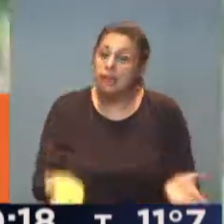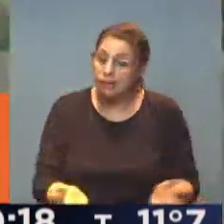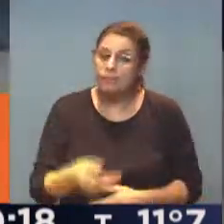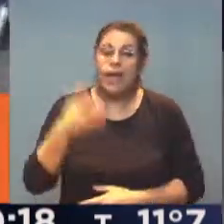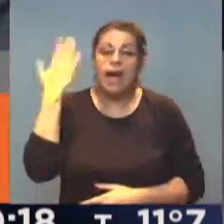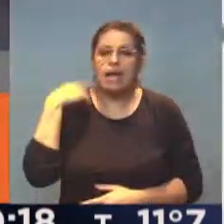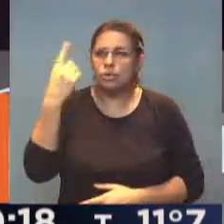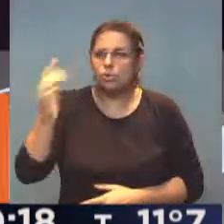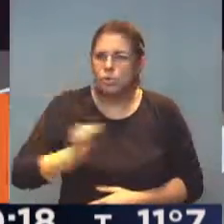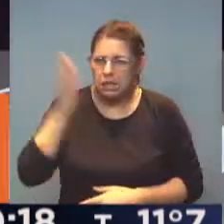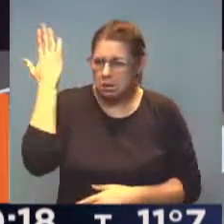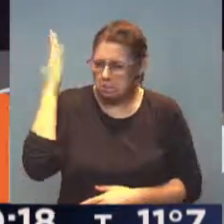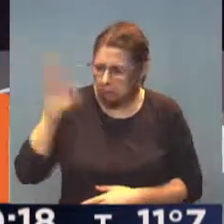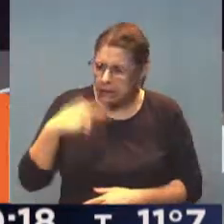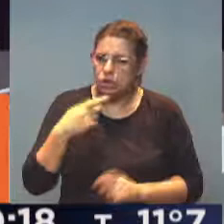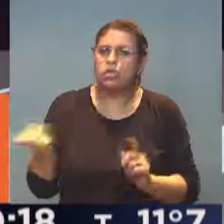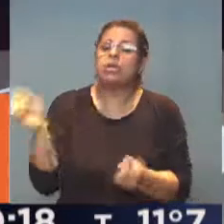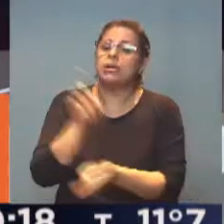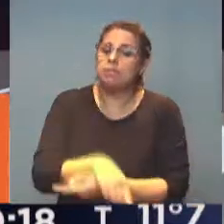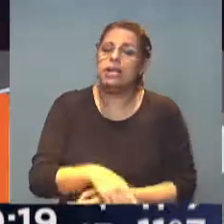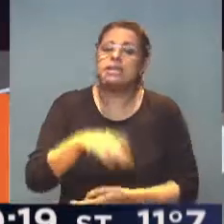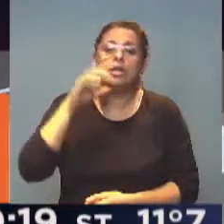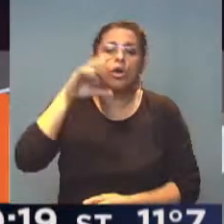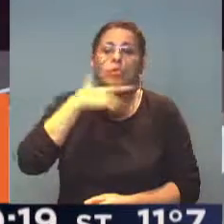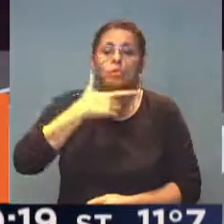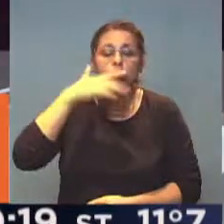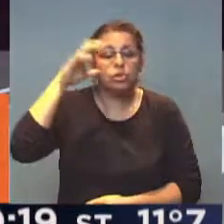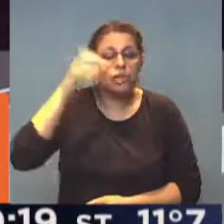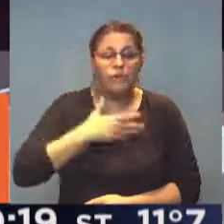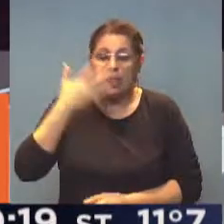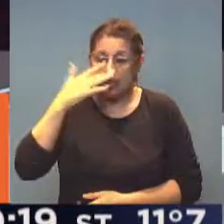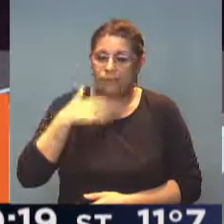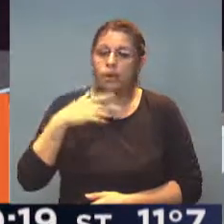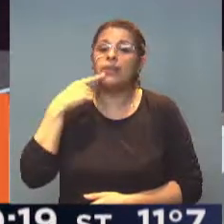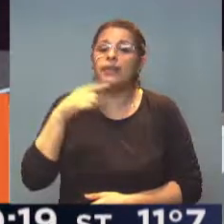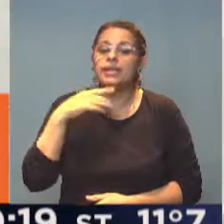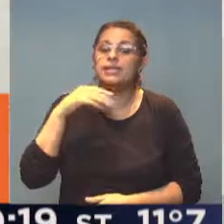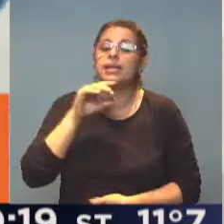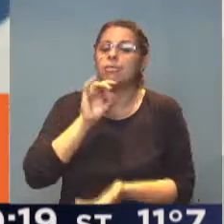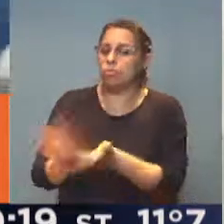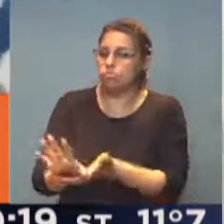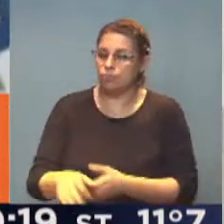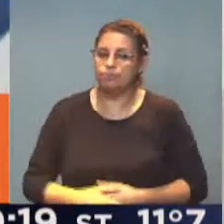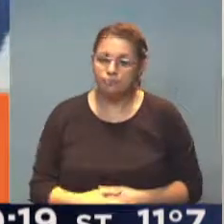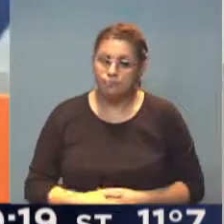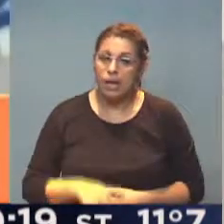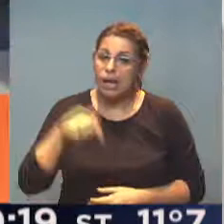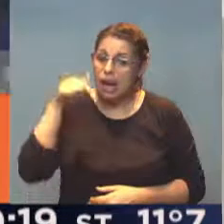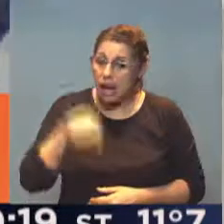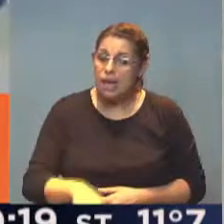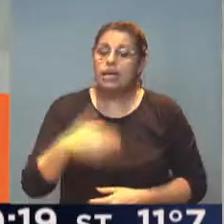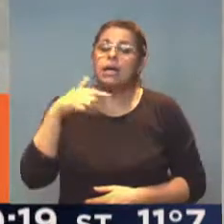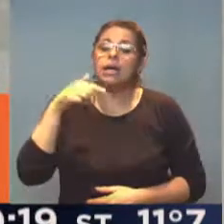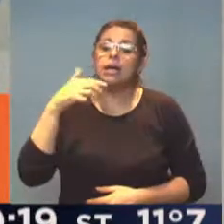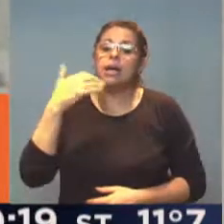hace menos de un año sustituyó a Dilma Rousseff después del impeachment que lo obligó a dejar el cargo. Pero hay una